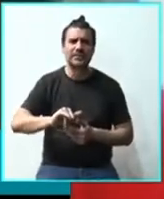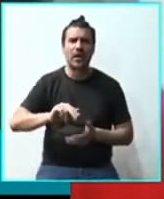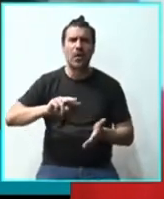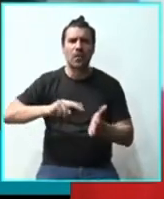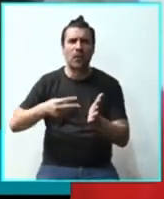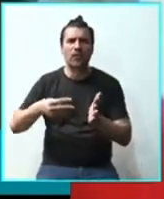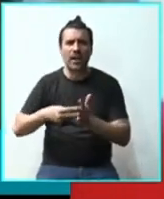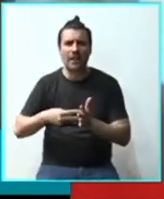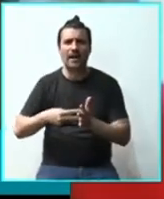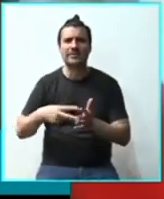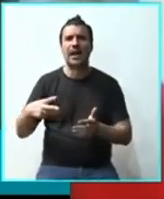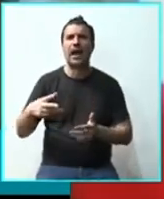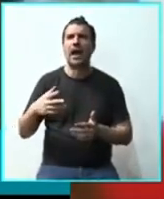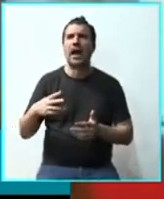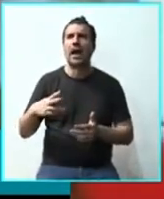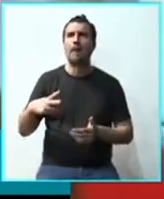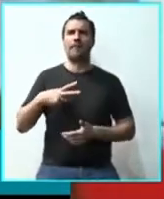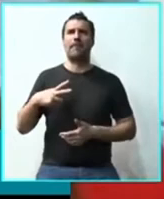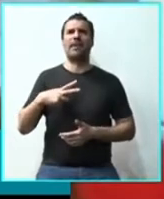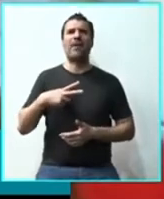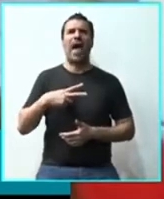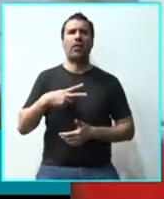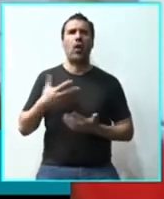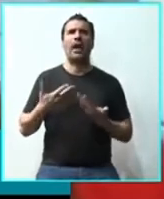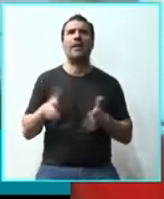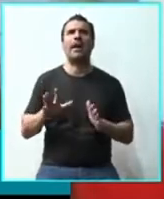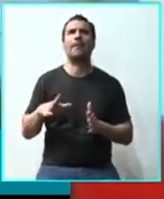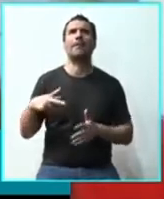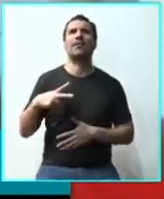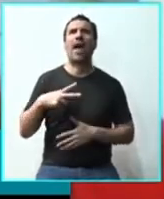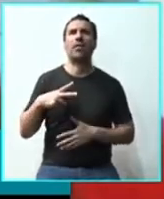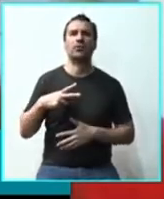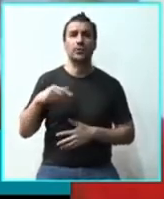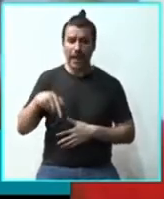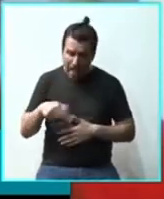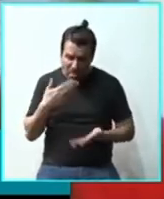nuevas tecnologías. Y ese es un debate que nos debemos